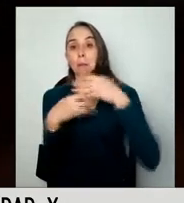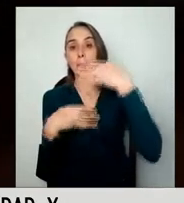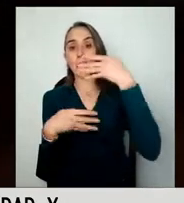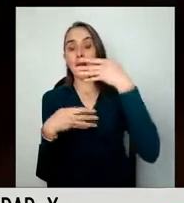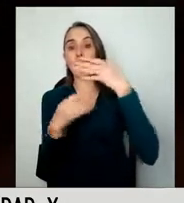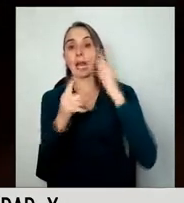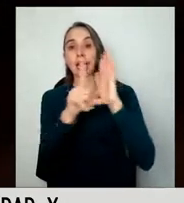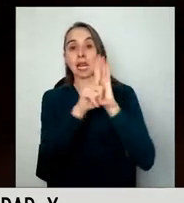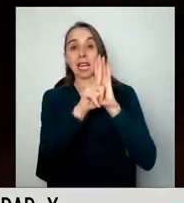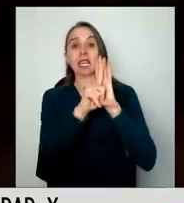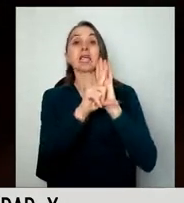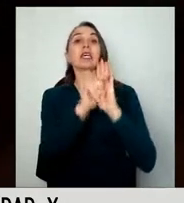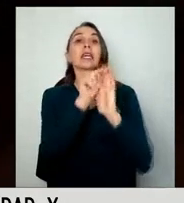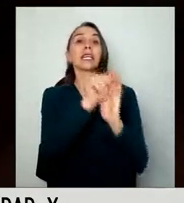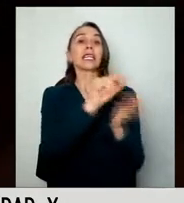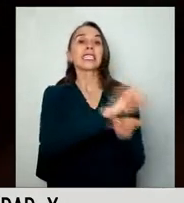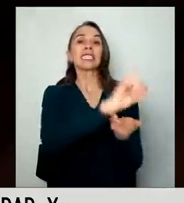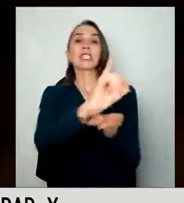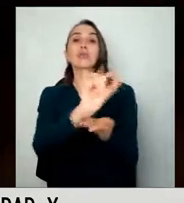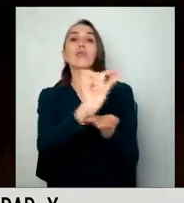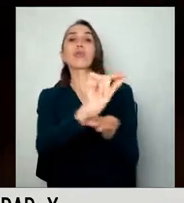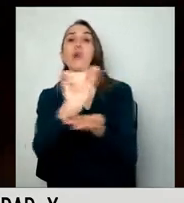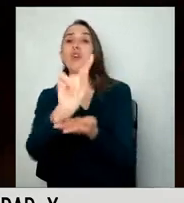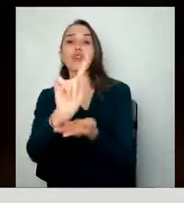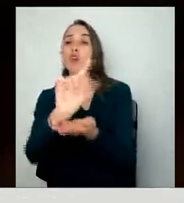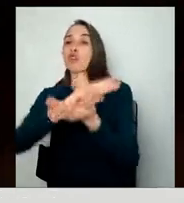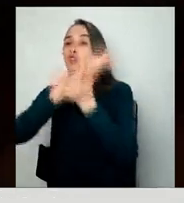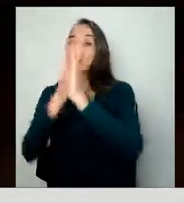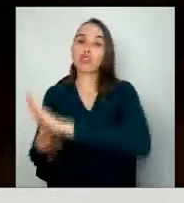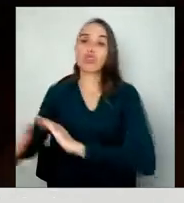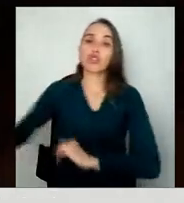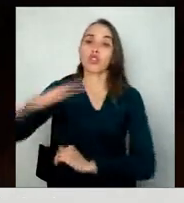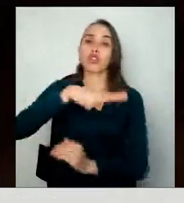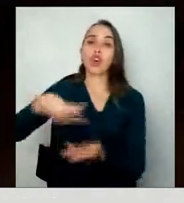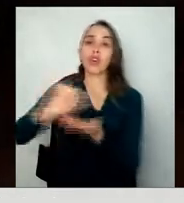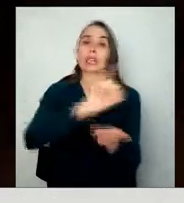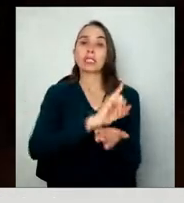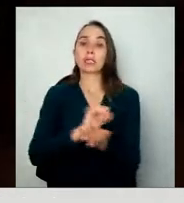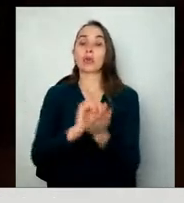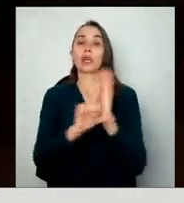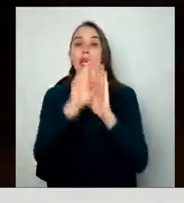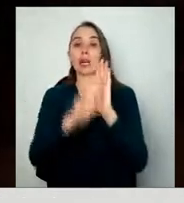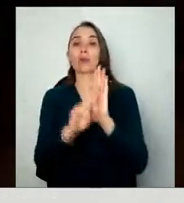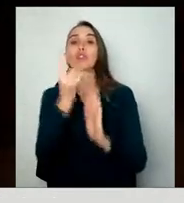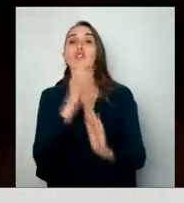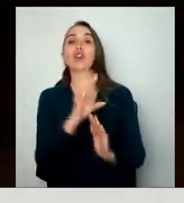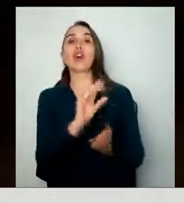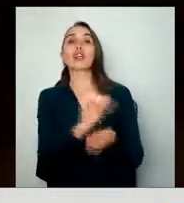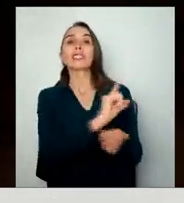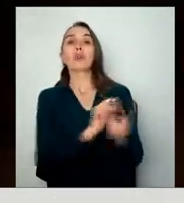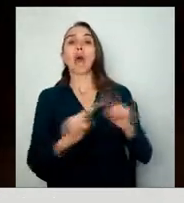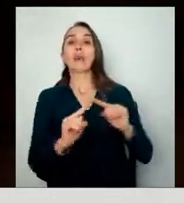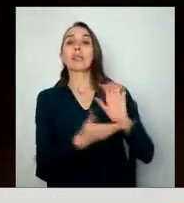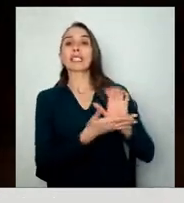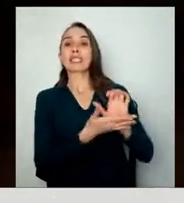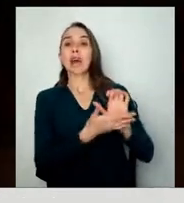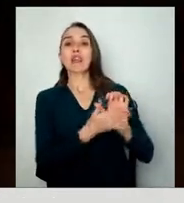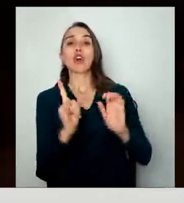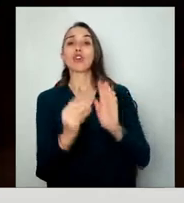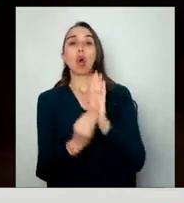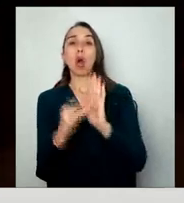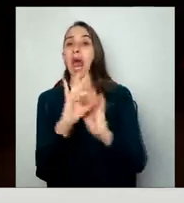órganos del estado que no estaban regulados debidamente actualmente esta ley se aplica solo a los órganos de la administración del Estado quedando fuera del poder